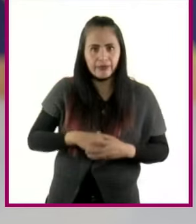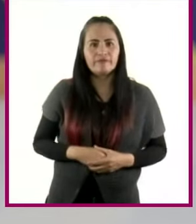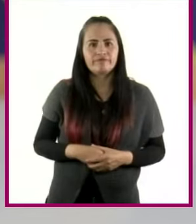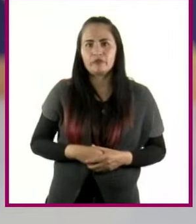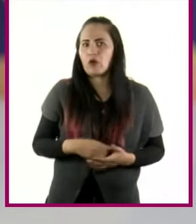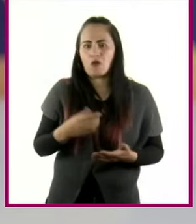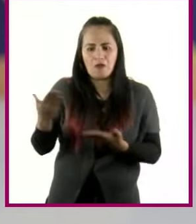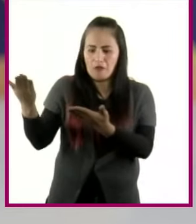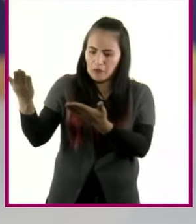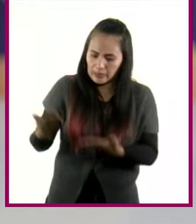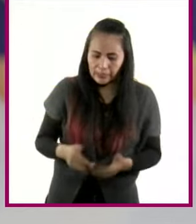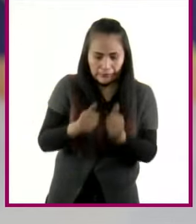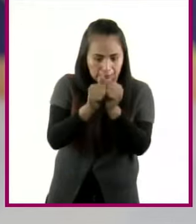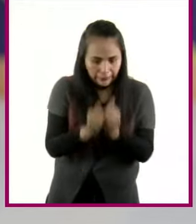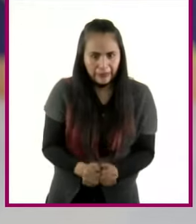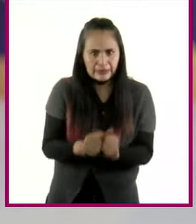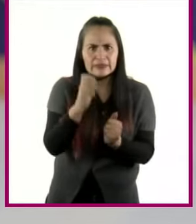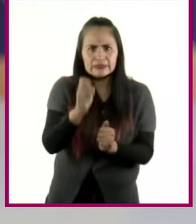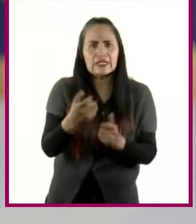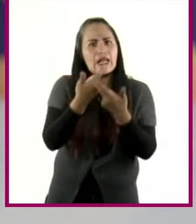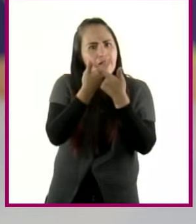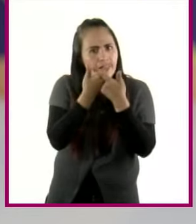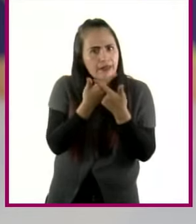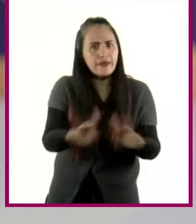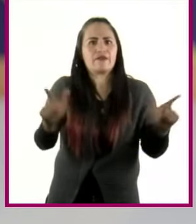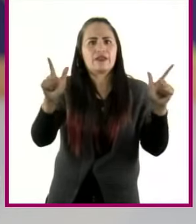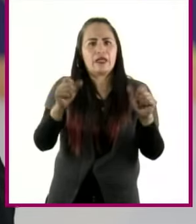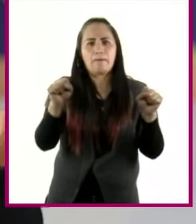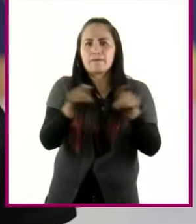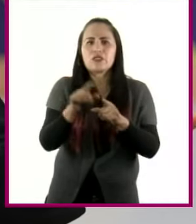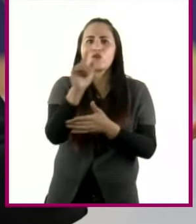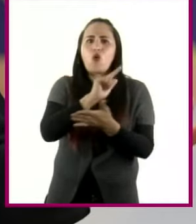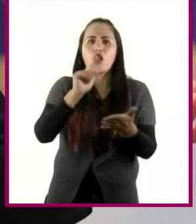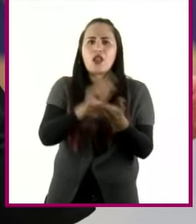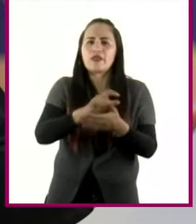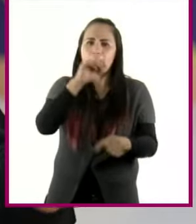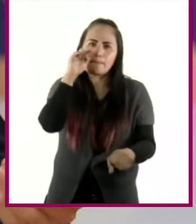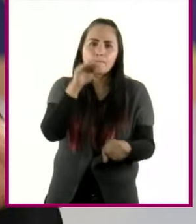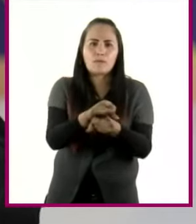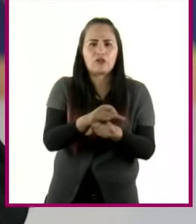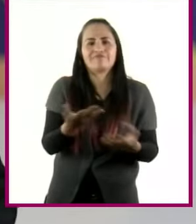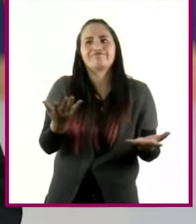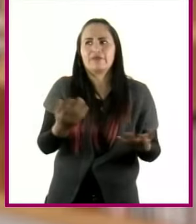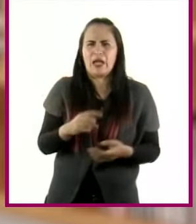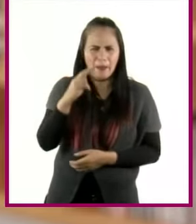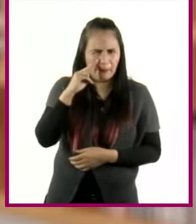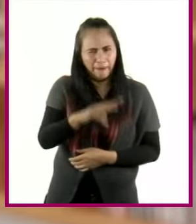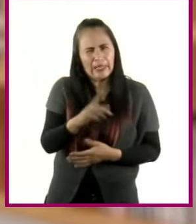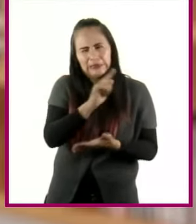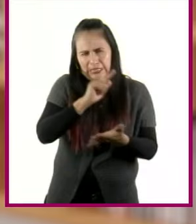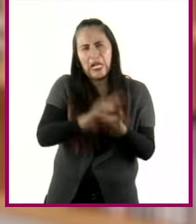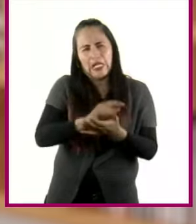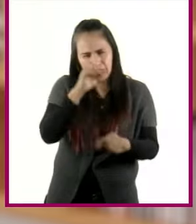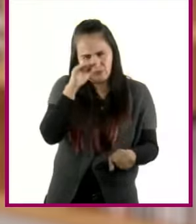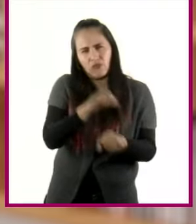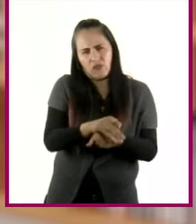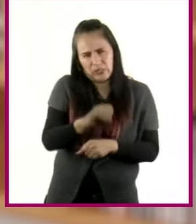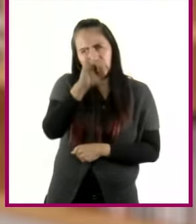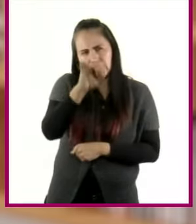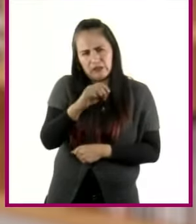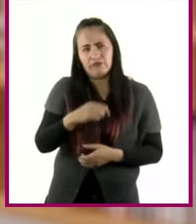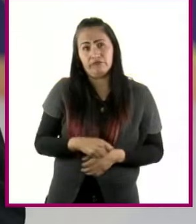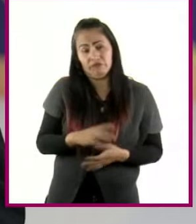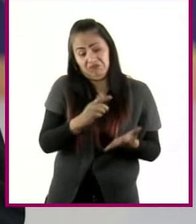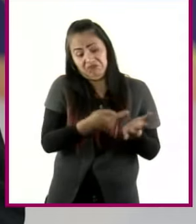solo hecho su libertad y la protección de las leyes. ¿Ves cómo las leyes nos protegen? Pues eso es lo que las